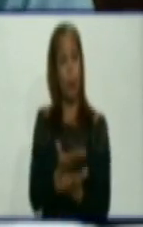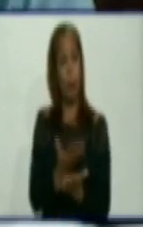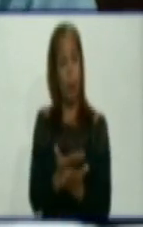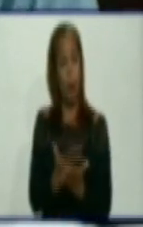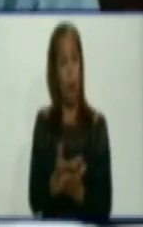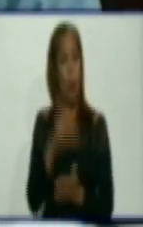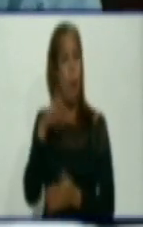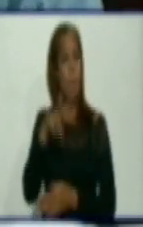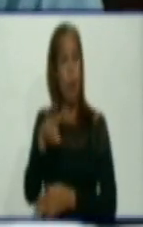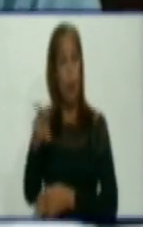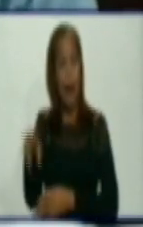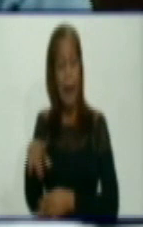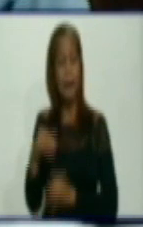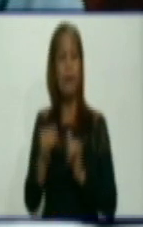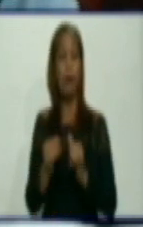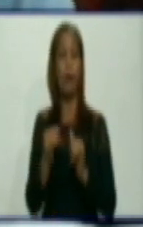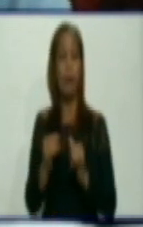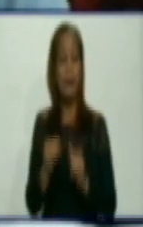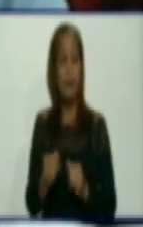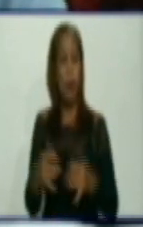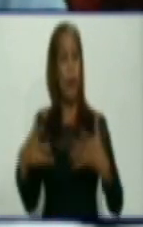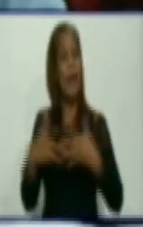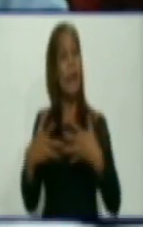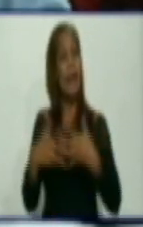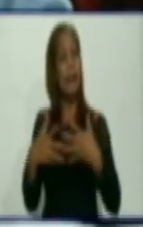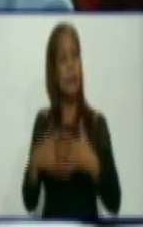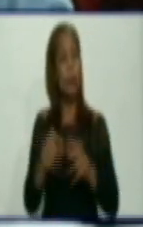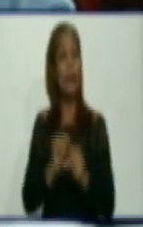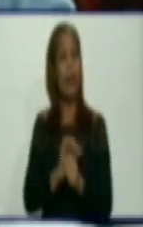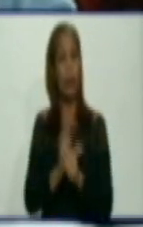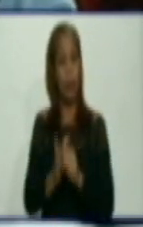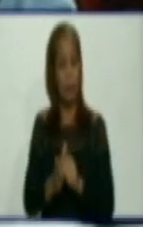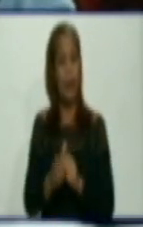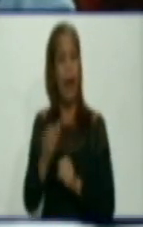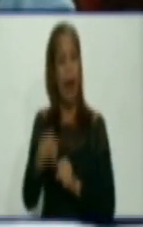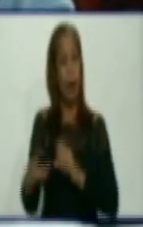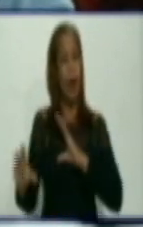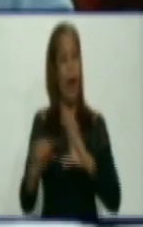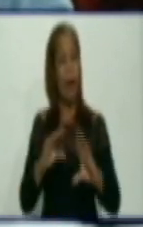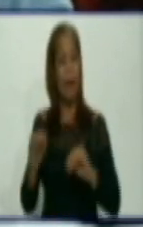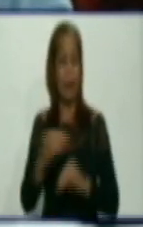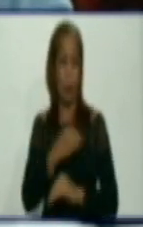panorámica que tiene Granma hoy en relación con la COVID-19. Vamos al diálogo con el doctor Rosmel Vidal Lominchar.